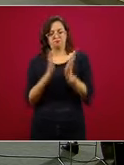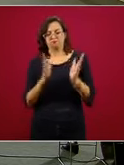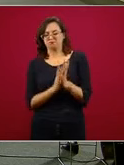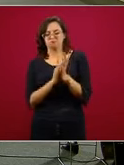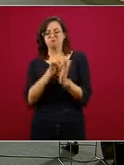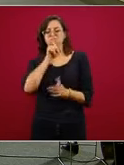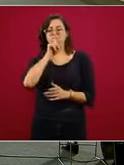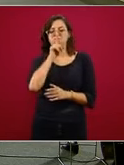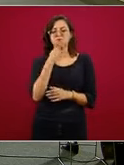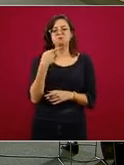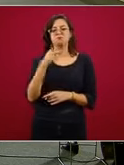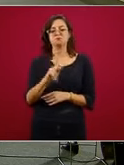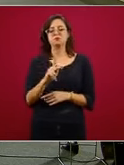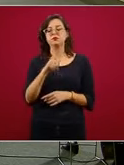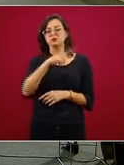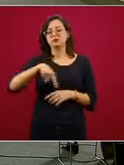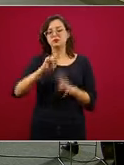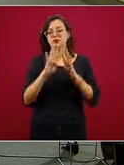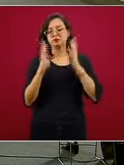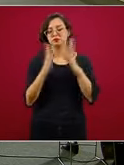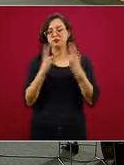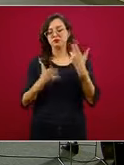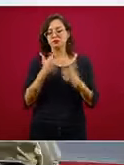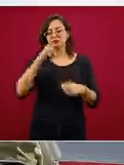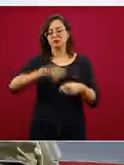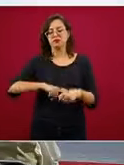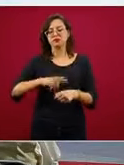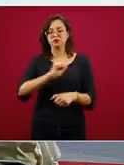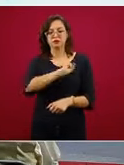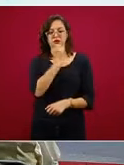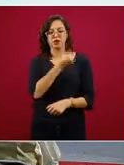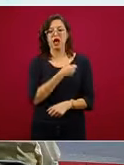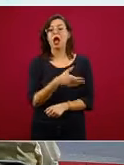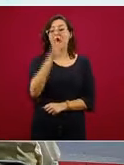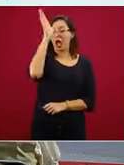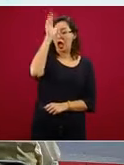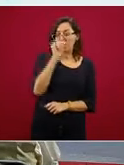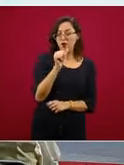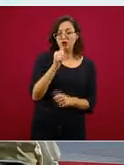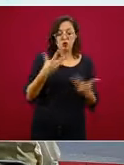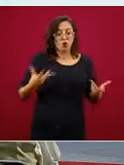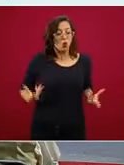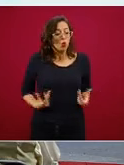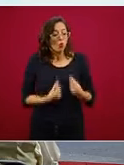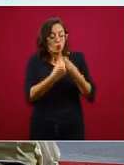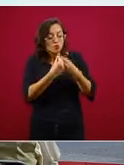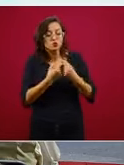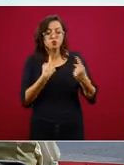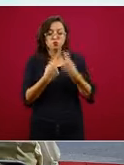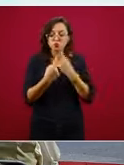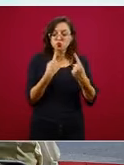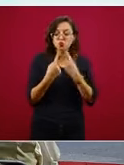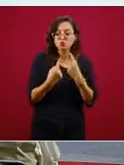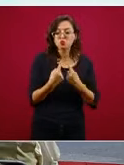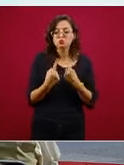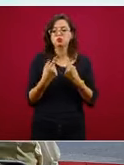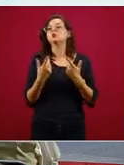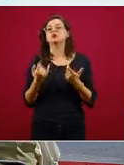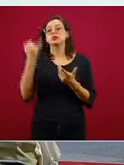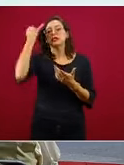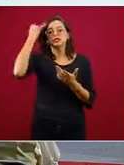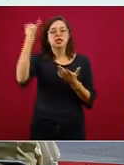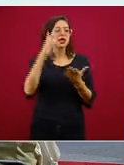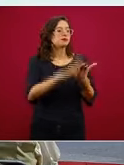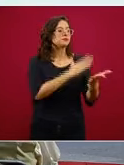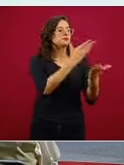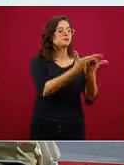pero el Consejo Nacional de Salud tuvo a bien hacer un acuerdo de articulación en varias de las iniciativas que